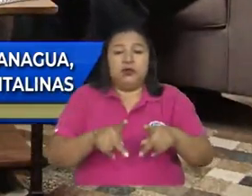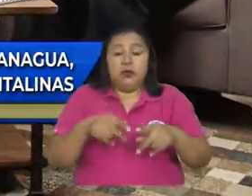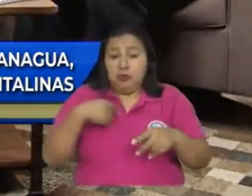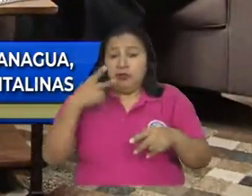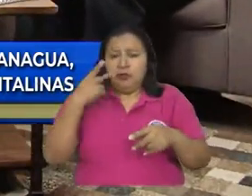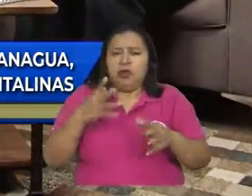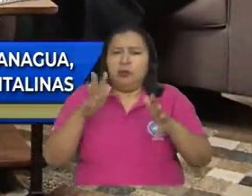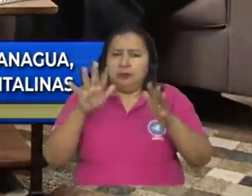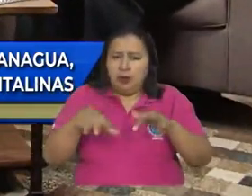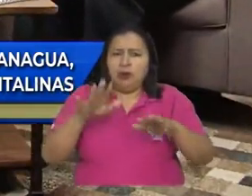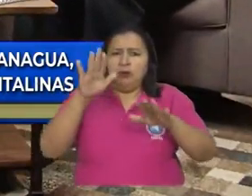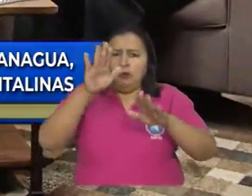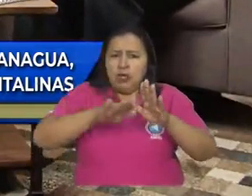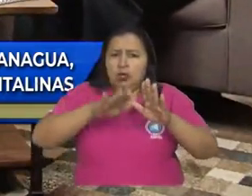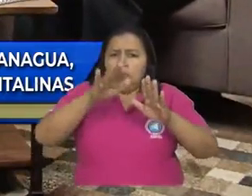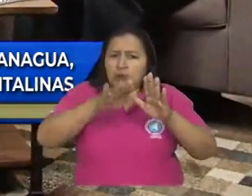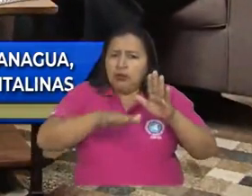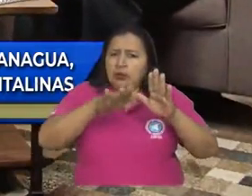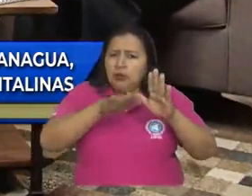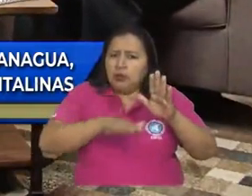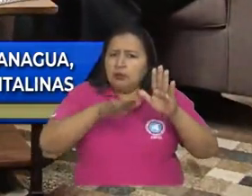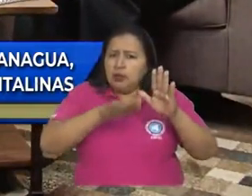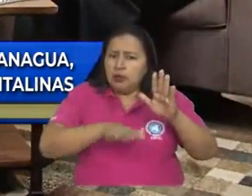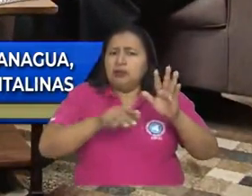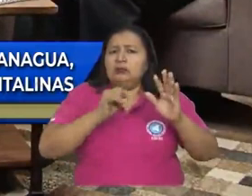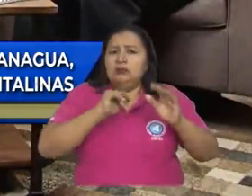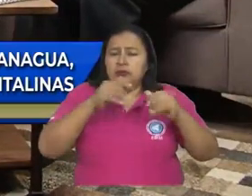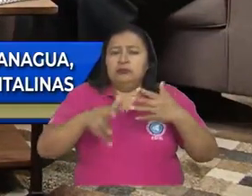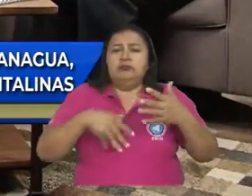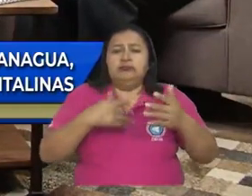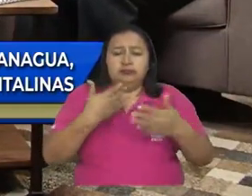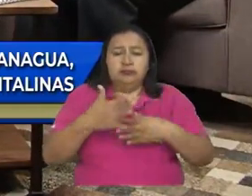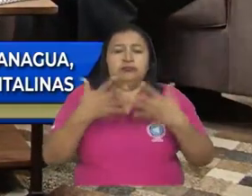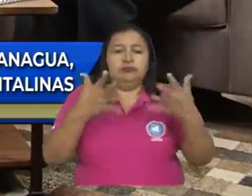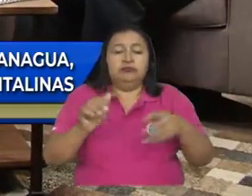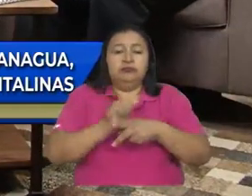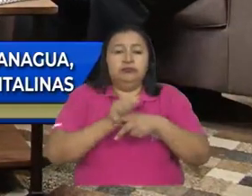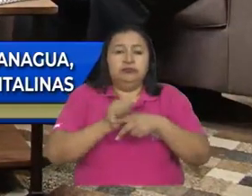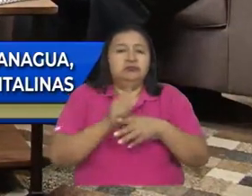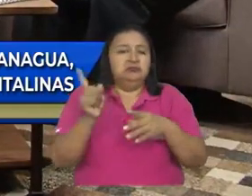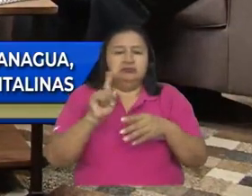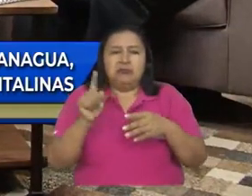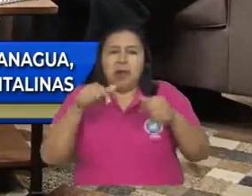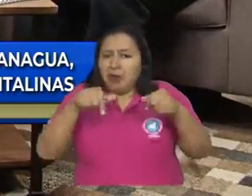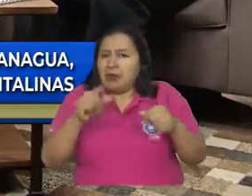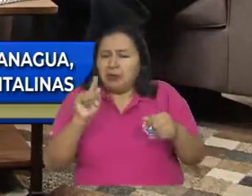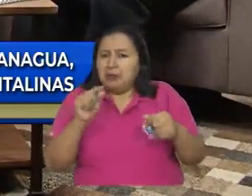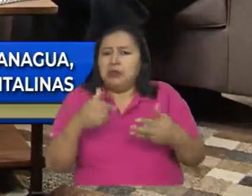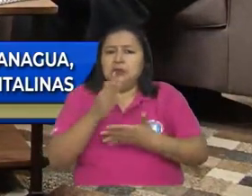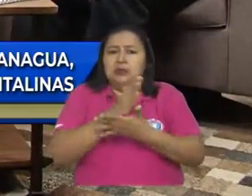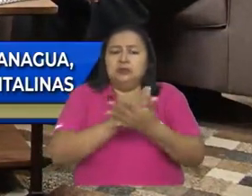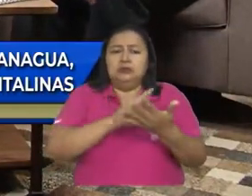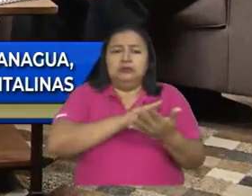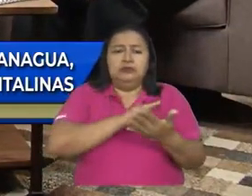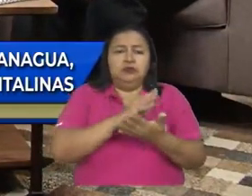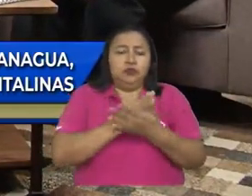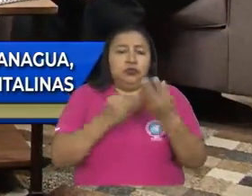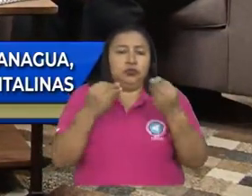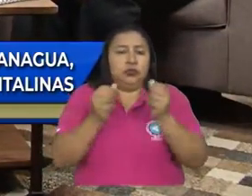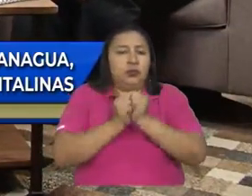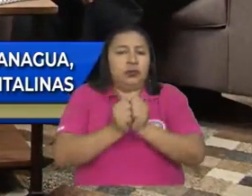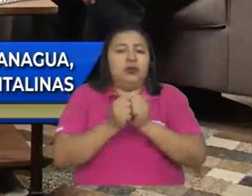eso poco a poco va disminuyendo? Ha disminuido, pero virtualmente prácticamente ya no se da, ¿no? Claro que sí. Hay muchos